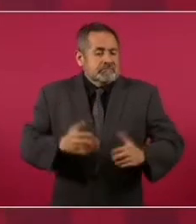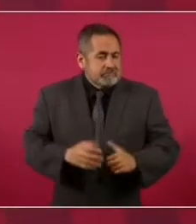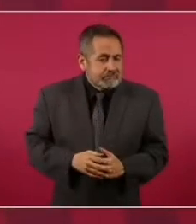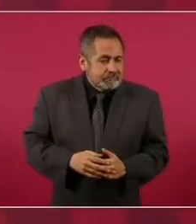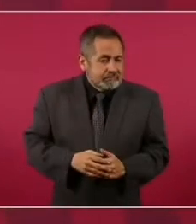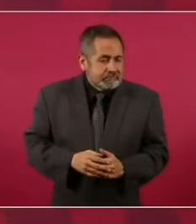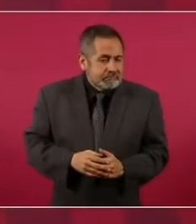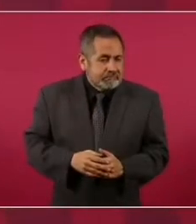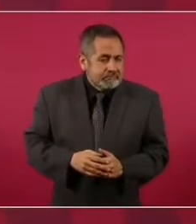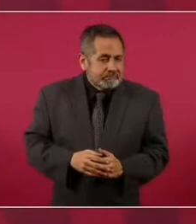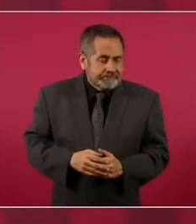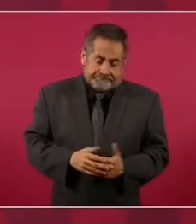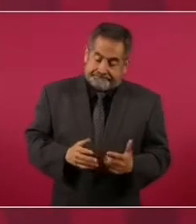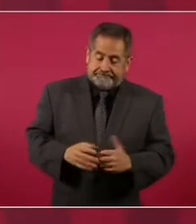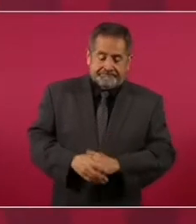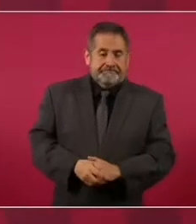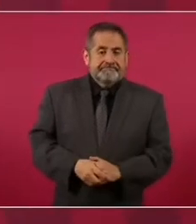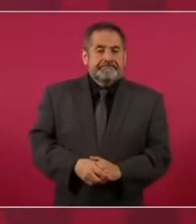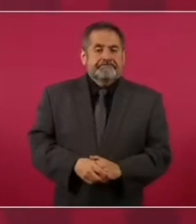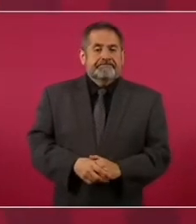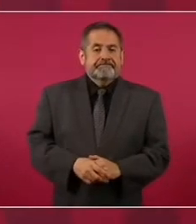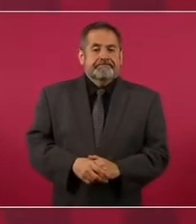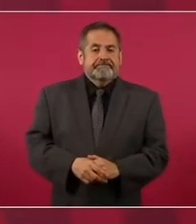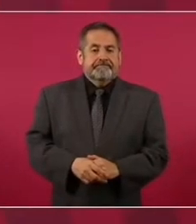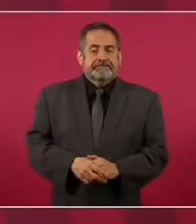Lo que han hecho.